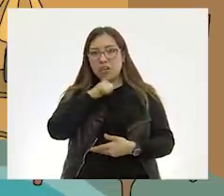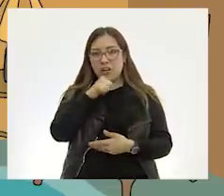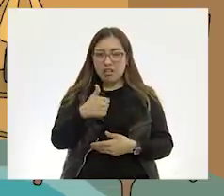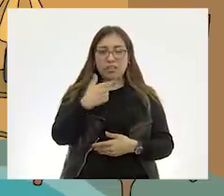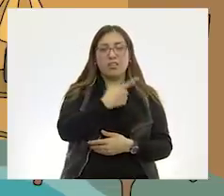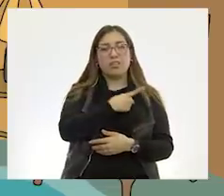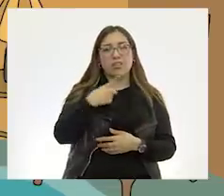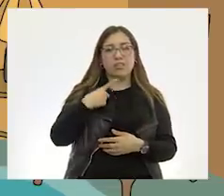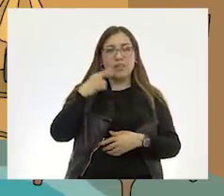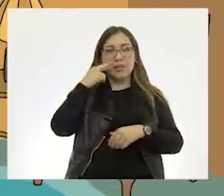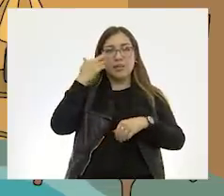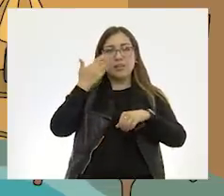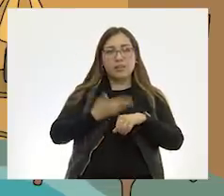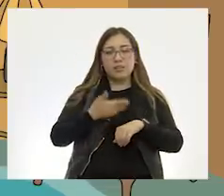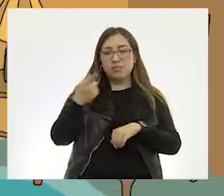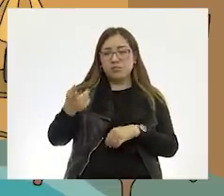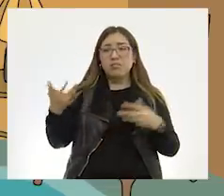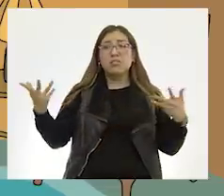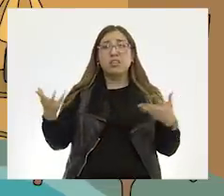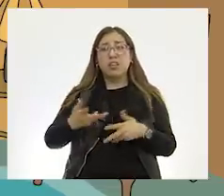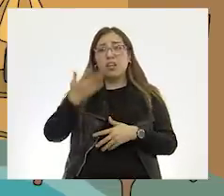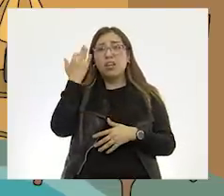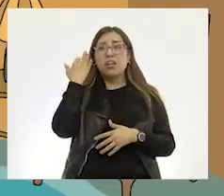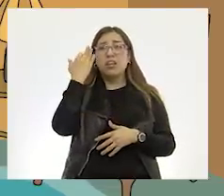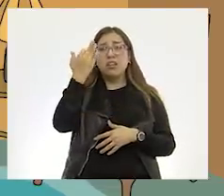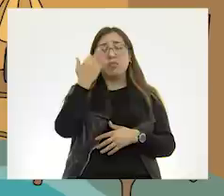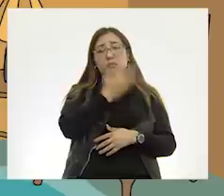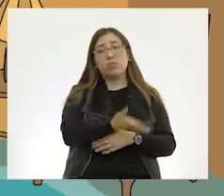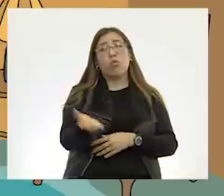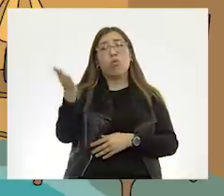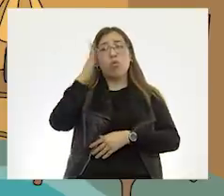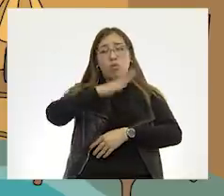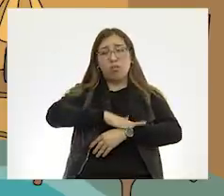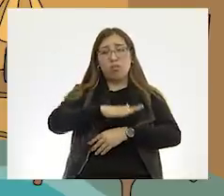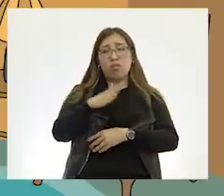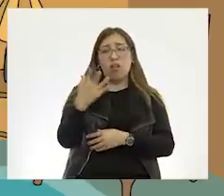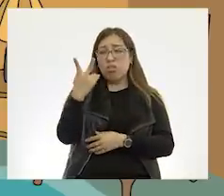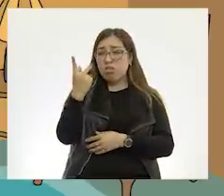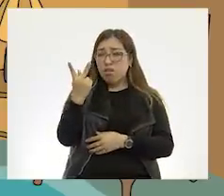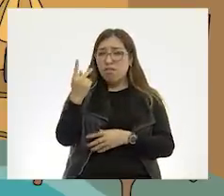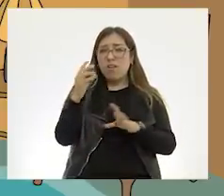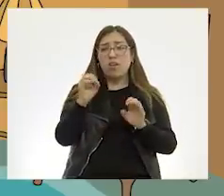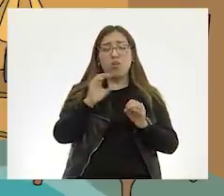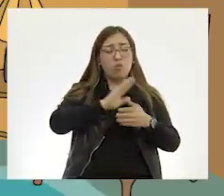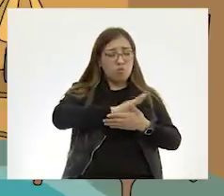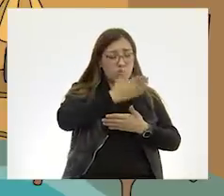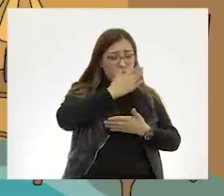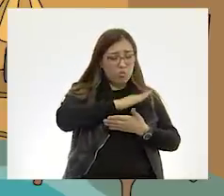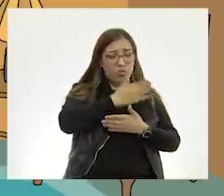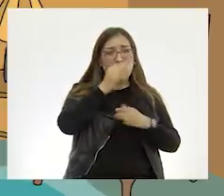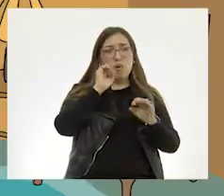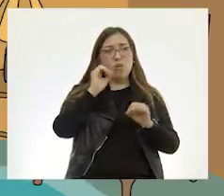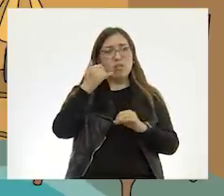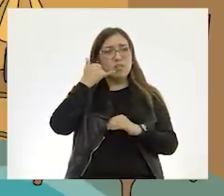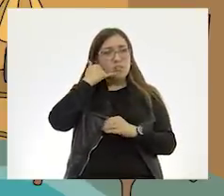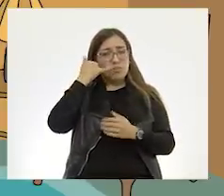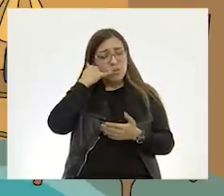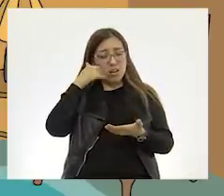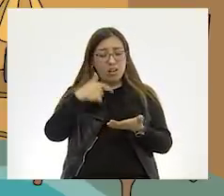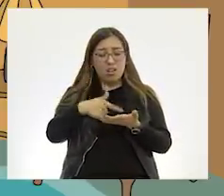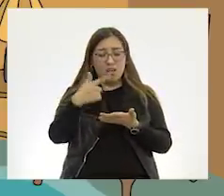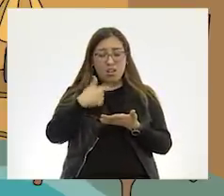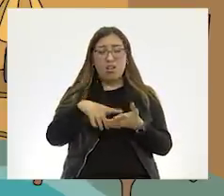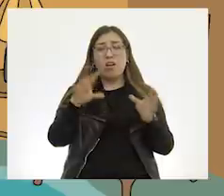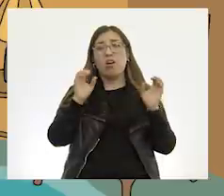hacer el pobre chamaco sino estar pegado a la mendiga pantalla, no? Parece de los peces esos, ¿cómo se llaman?